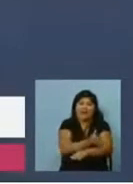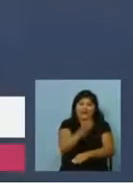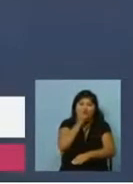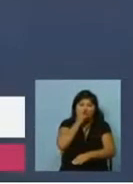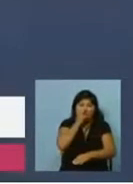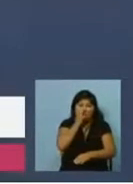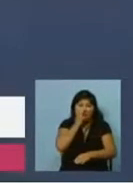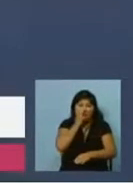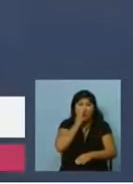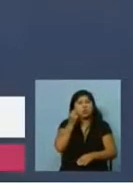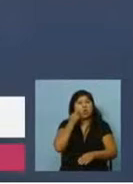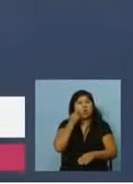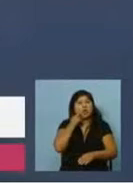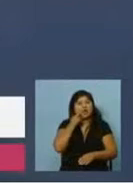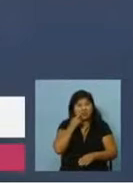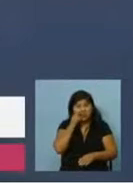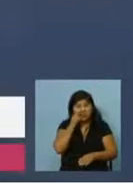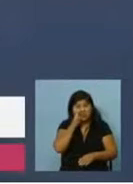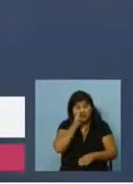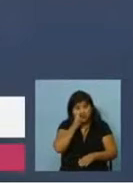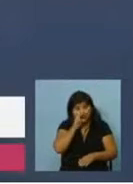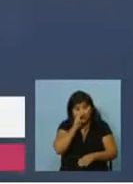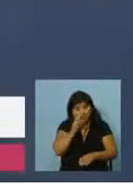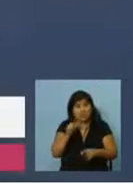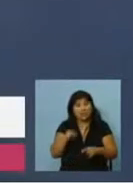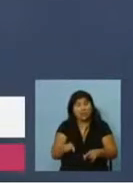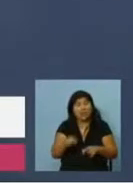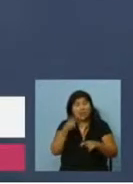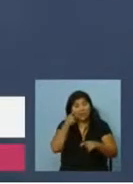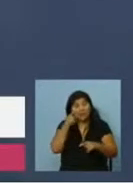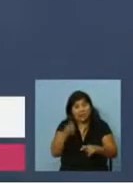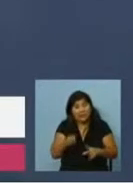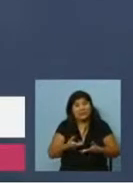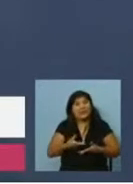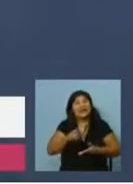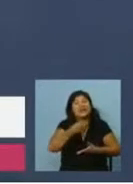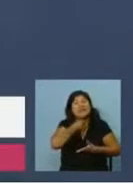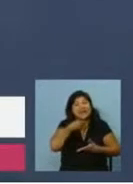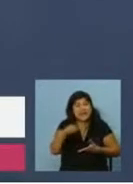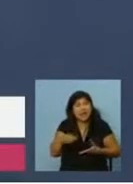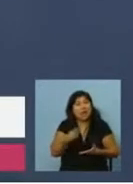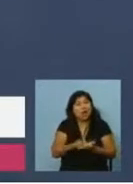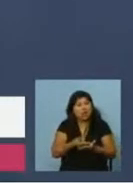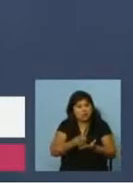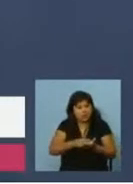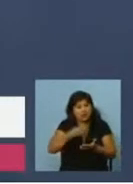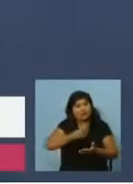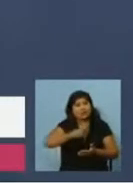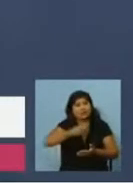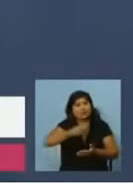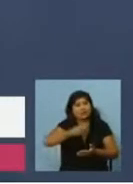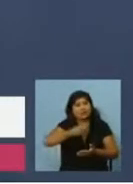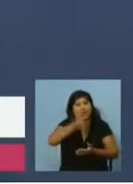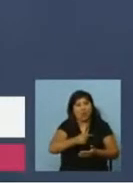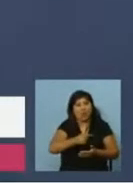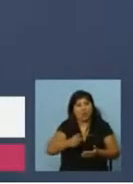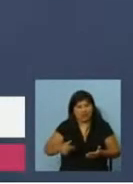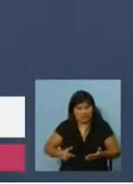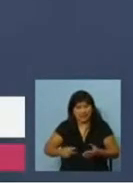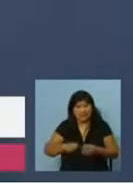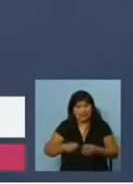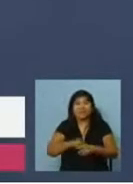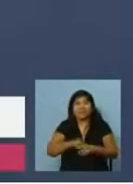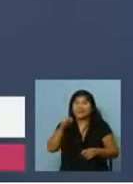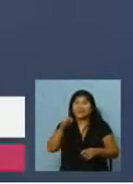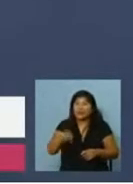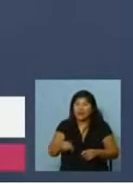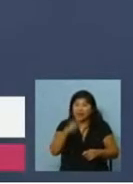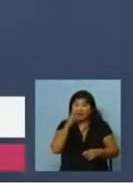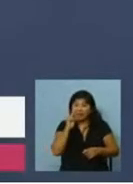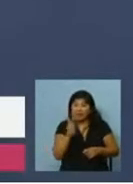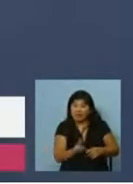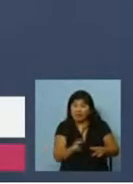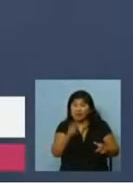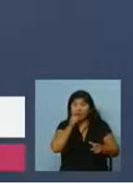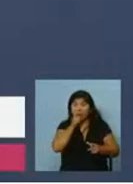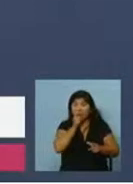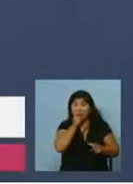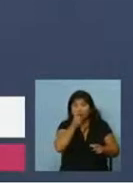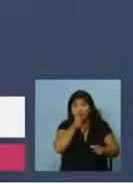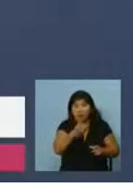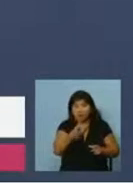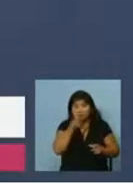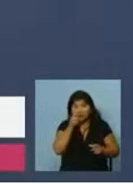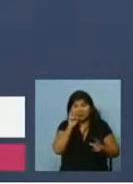esta vez se lo vio un gobernador enérgico, vehemente, como más convencido de todas sus